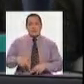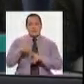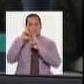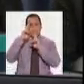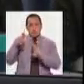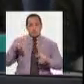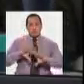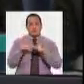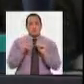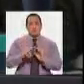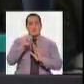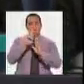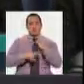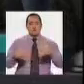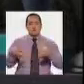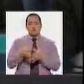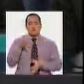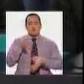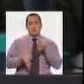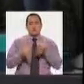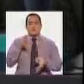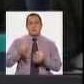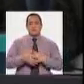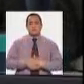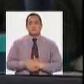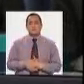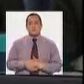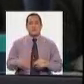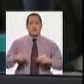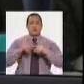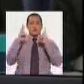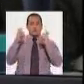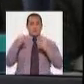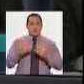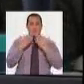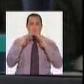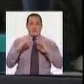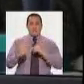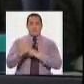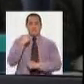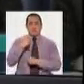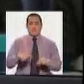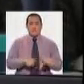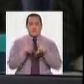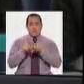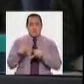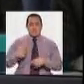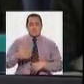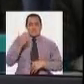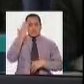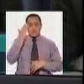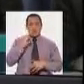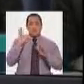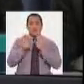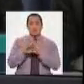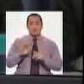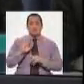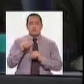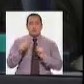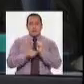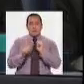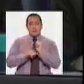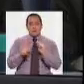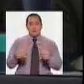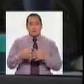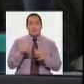respetuoso de las resoluciones del Poder Judicial. En un tema muy doloroso que ustedes conocen, como es el caso de su hermano, que involucra a